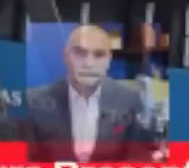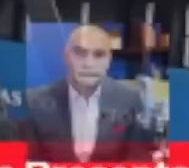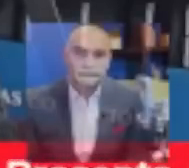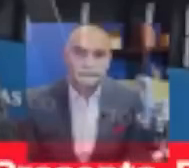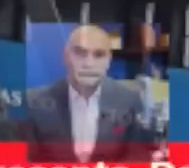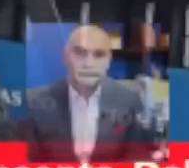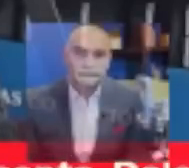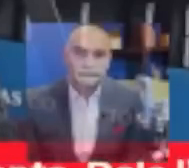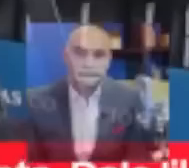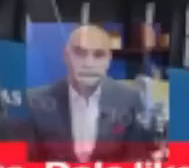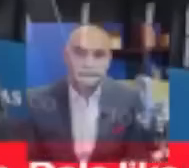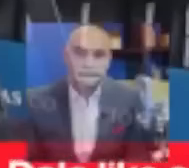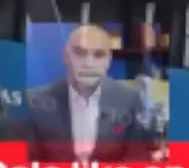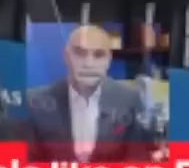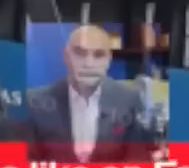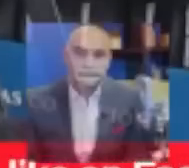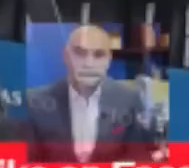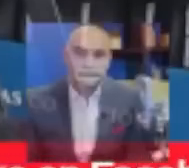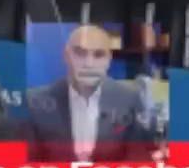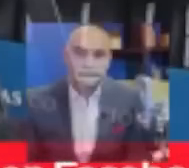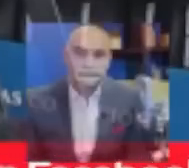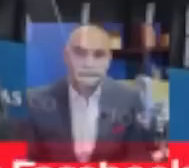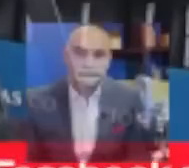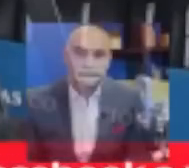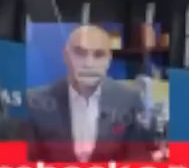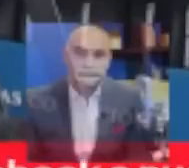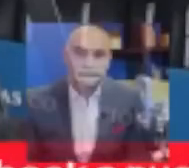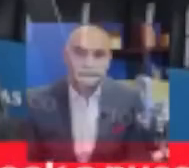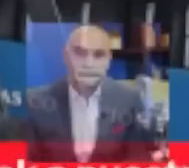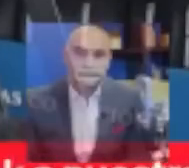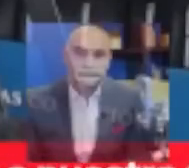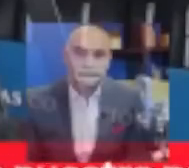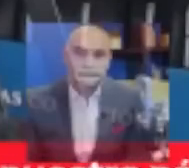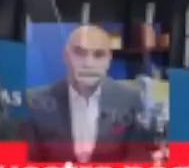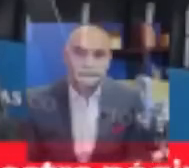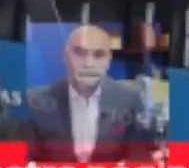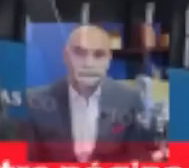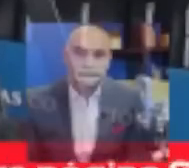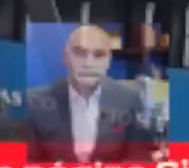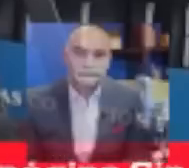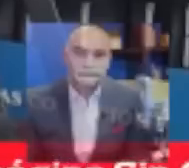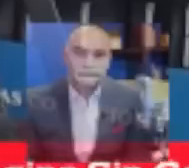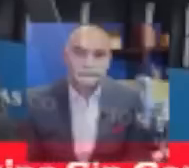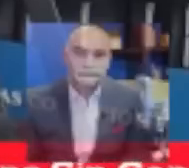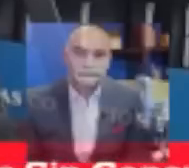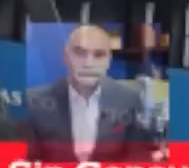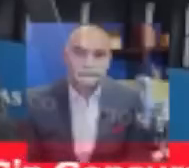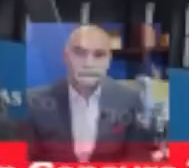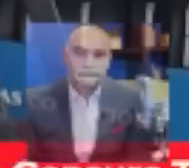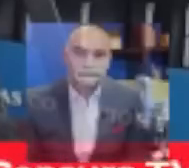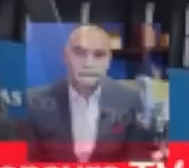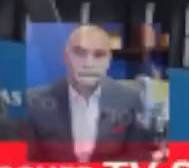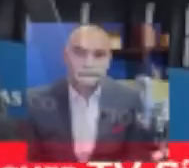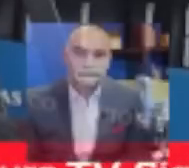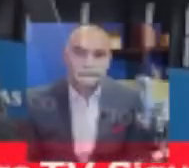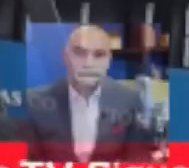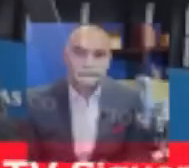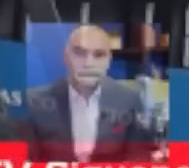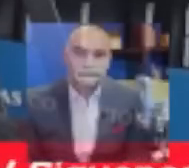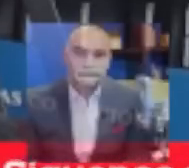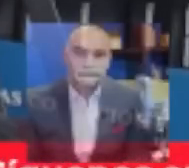porque solo defiende intereses de las minorías y como ha dicho el presidente López Obrador